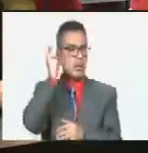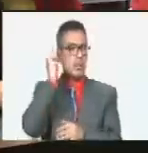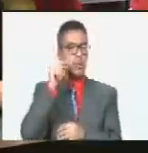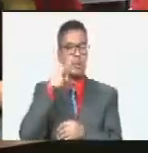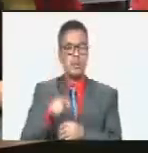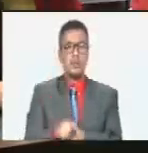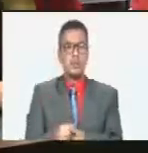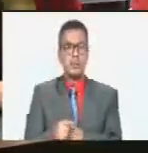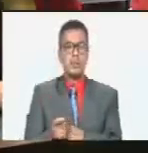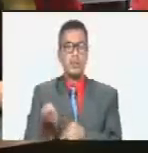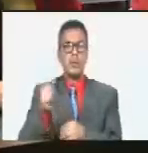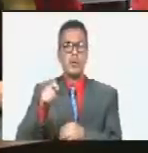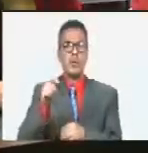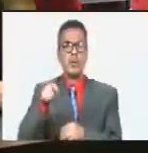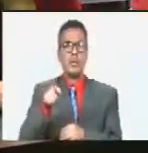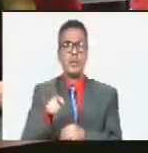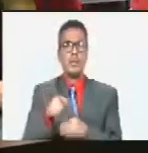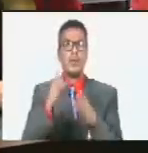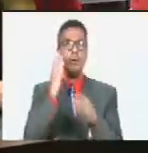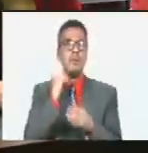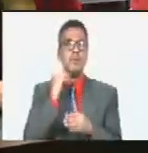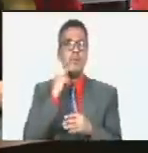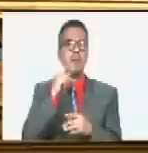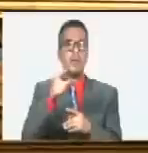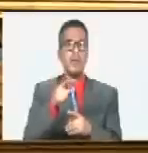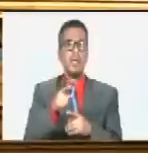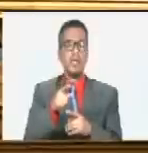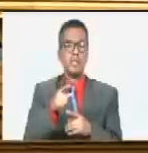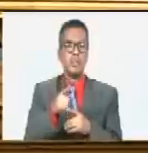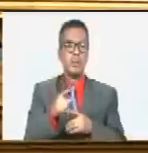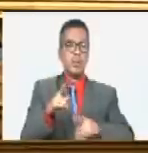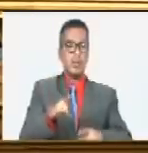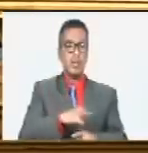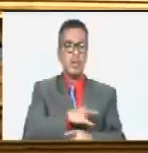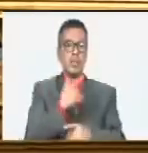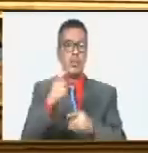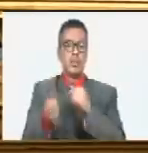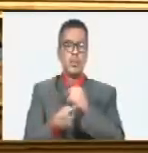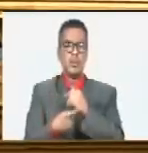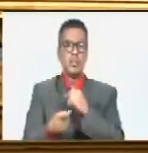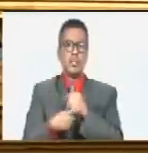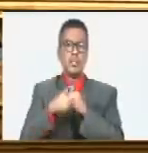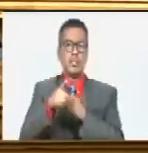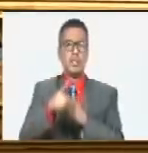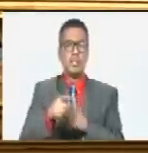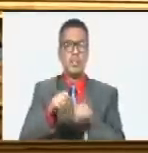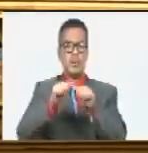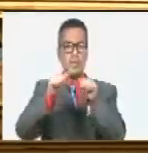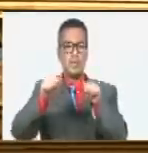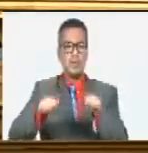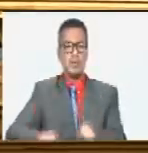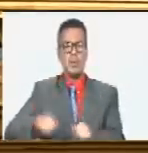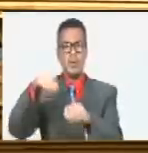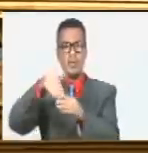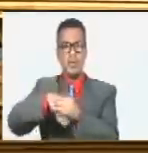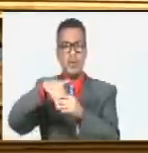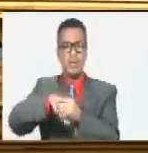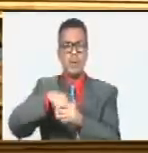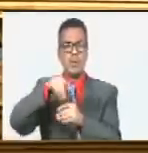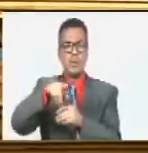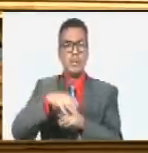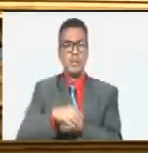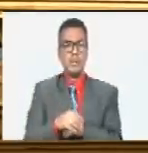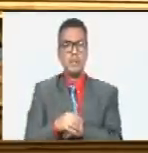con más experiencia académica y técnica en el sistema electoral